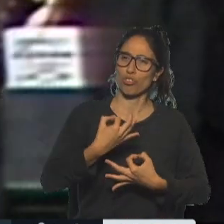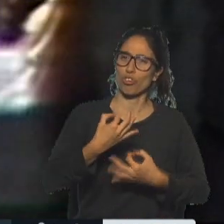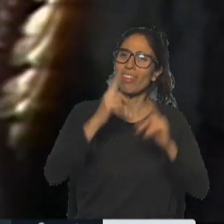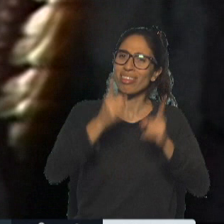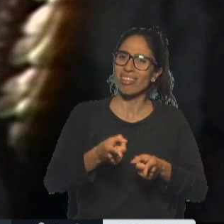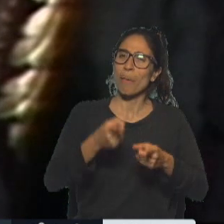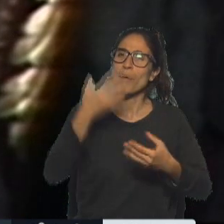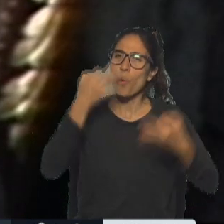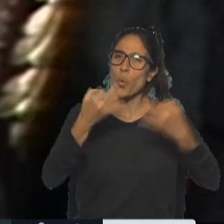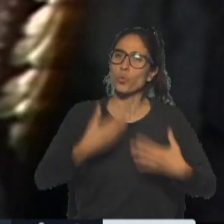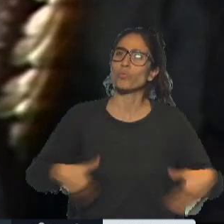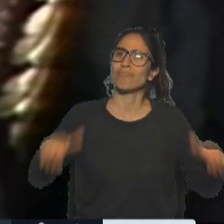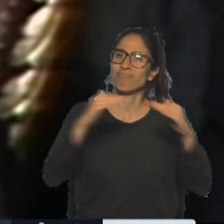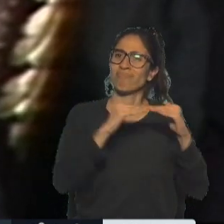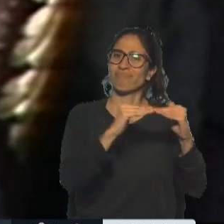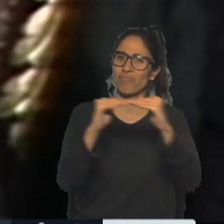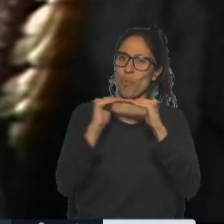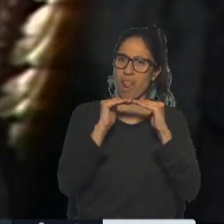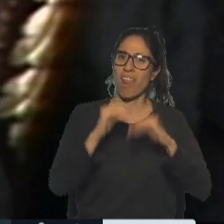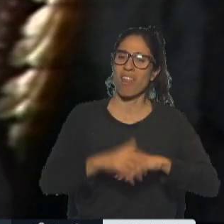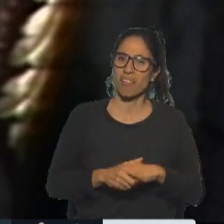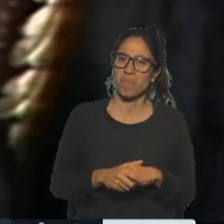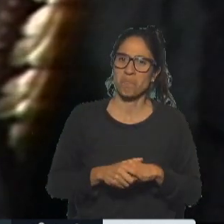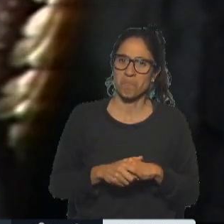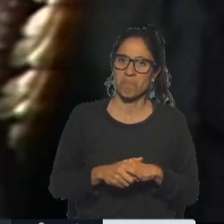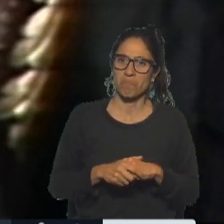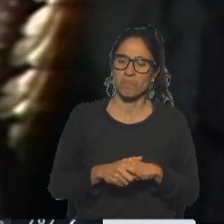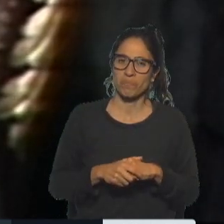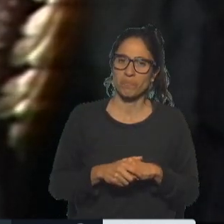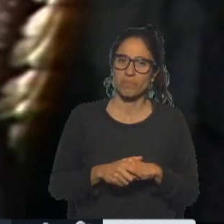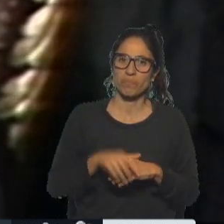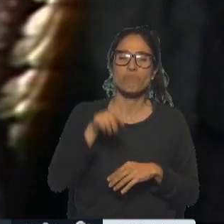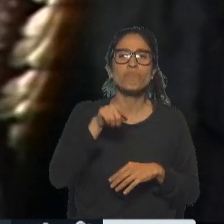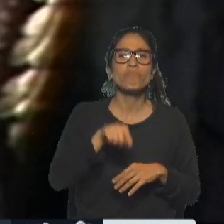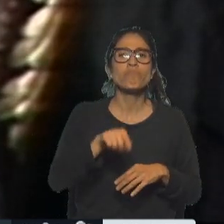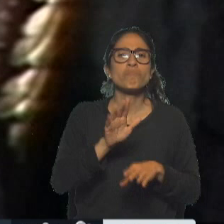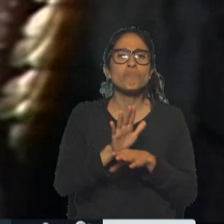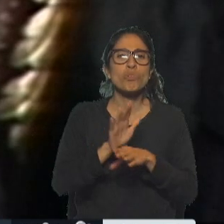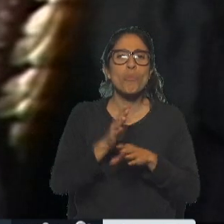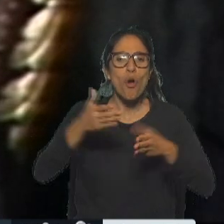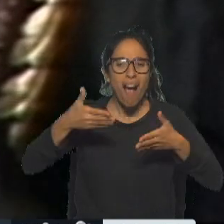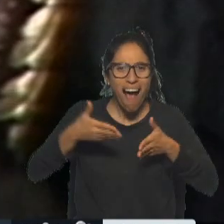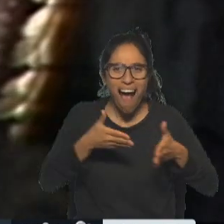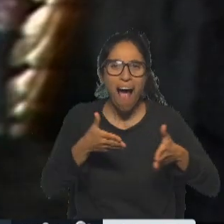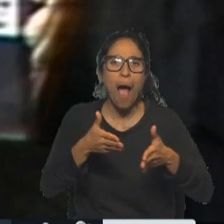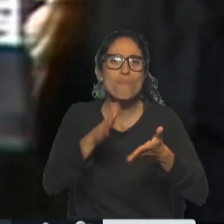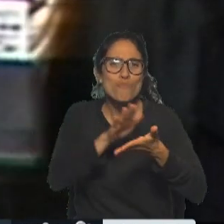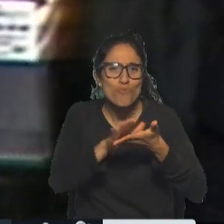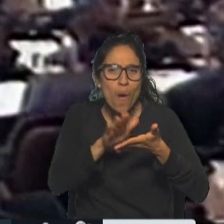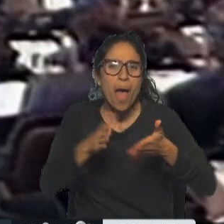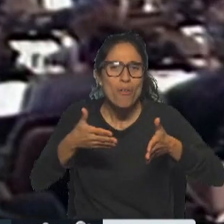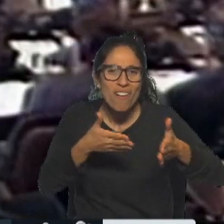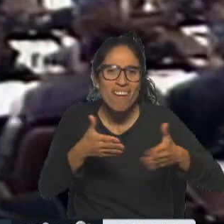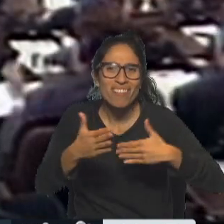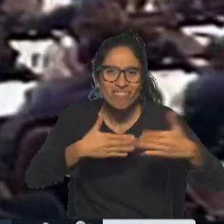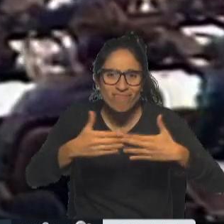justo. Anhelo que por estos caminos se levante a la faz de la tierra una nueva y gloriosa nación, la nuestra. Muchas gracias.